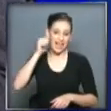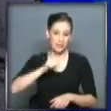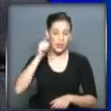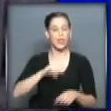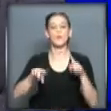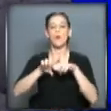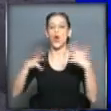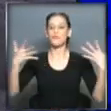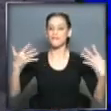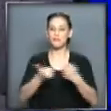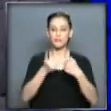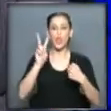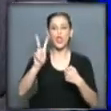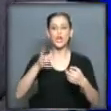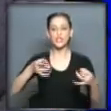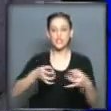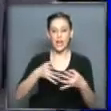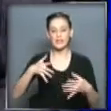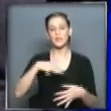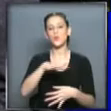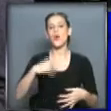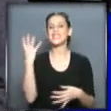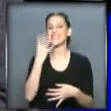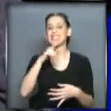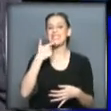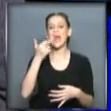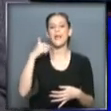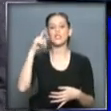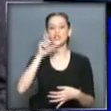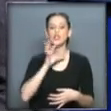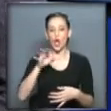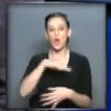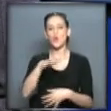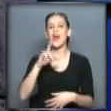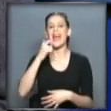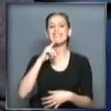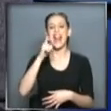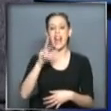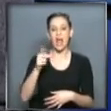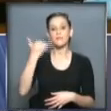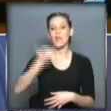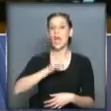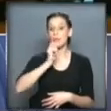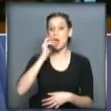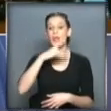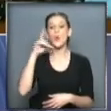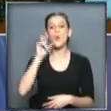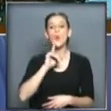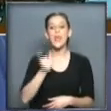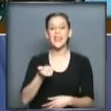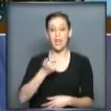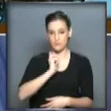dos trenes en la línea Sarmiento en Castelar. Tenemos un móvil con Julieta allí